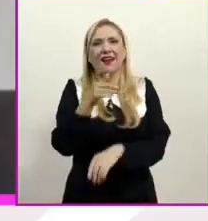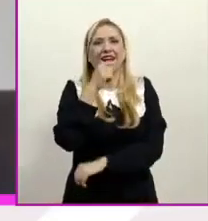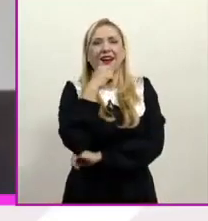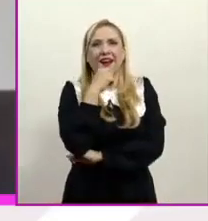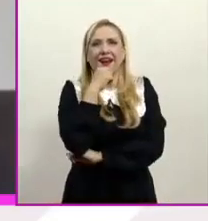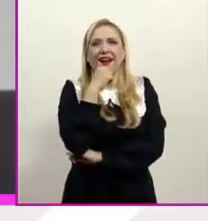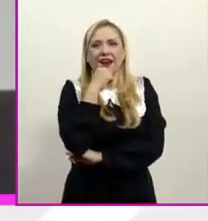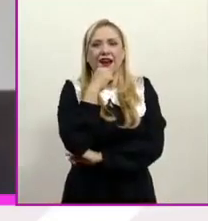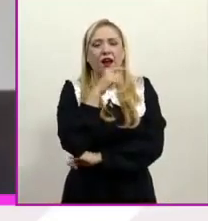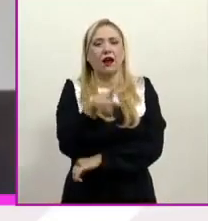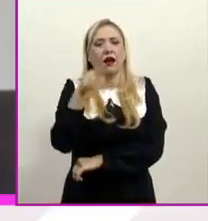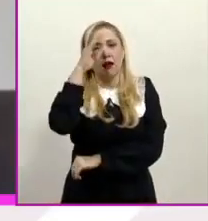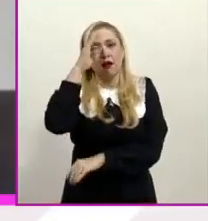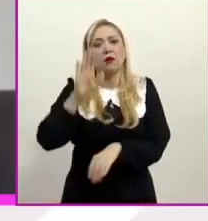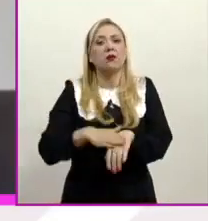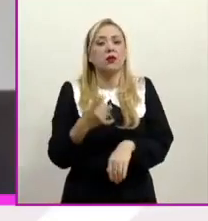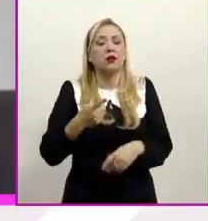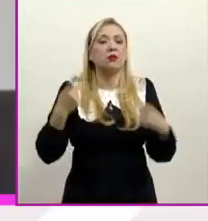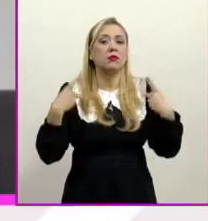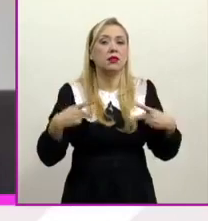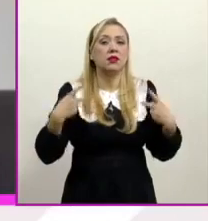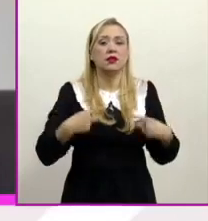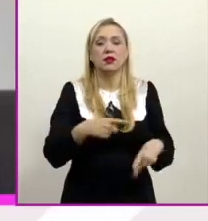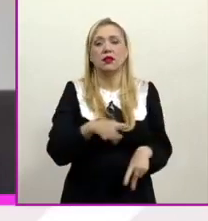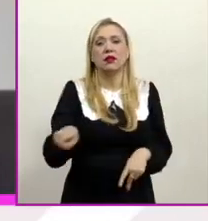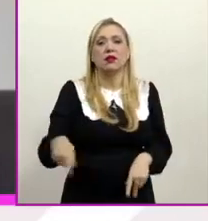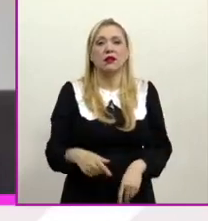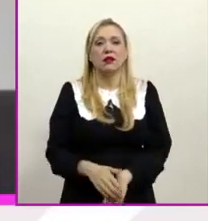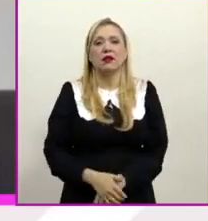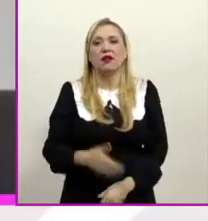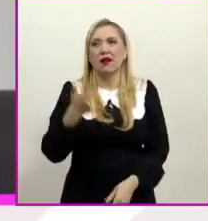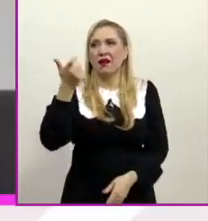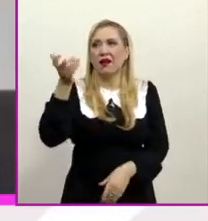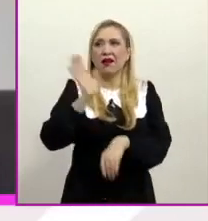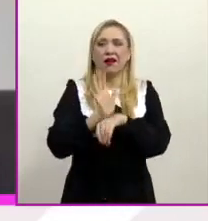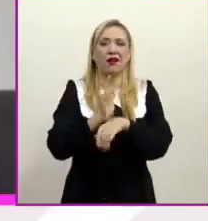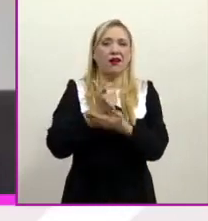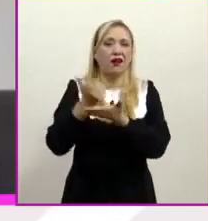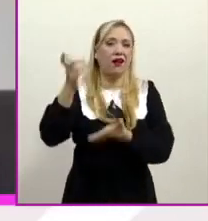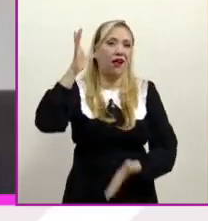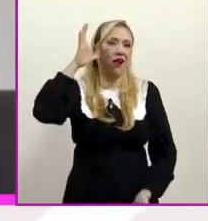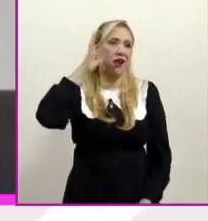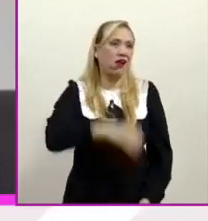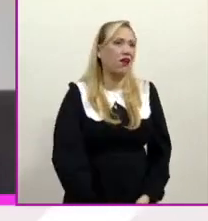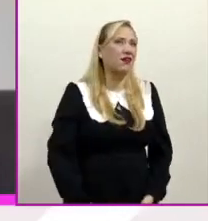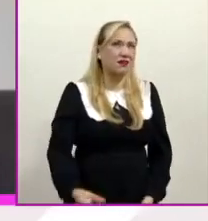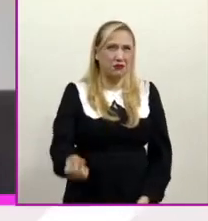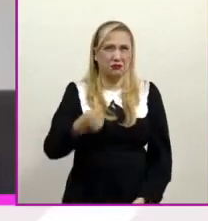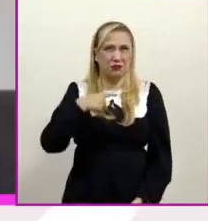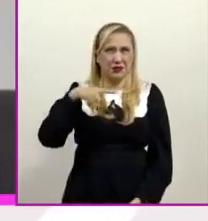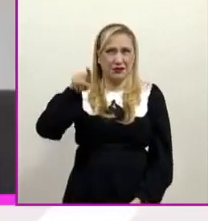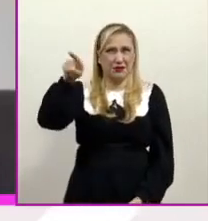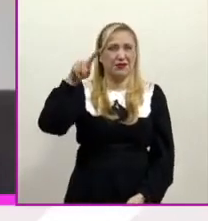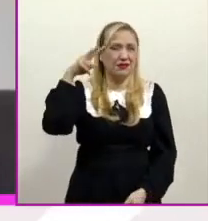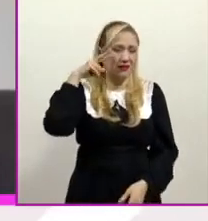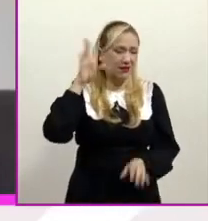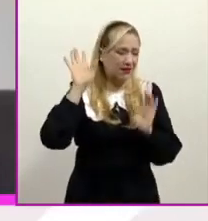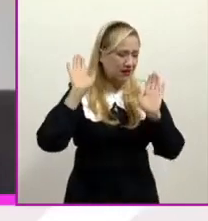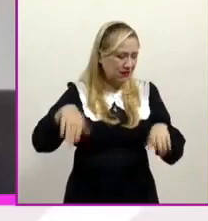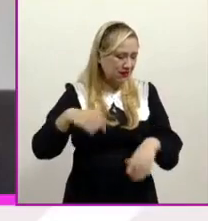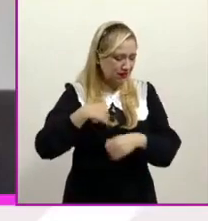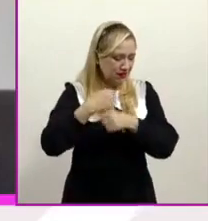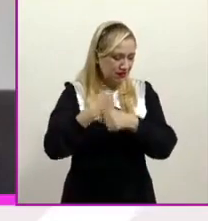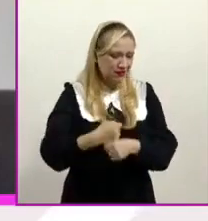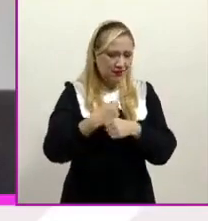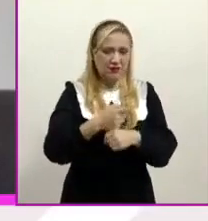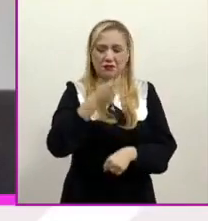se preguntan por qué la gente, las personas no van a pagar un boleto, verdad? Las personas no quieren ver sus propias realidades o las realidades de sus